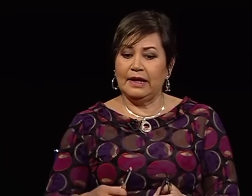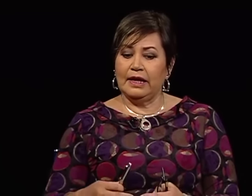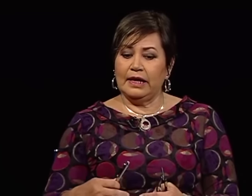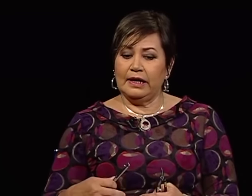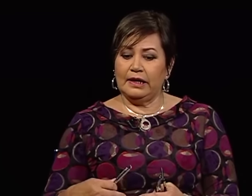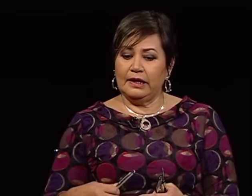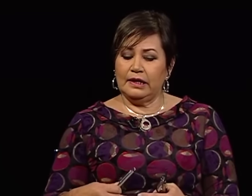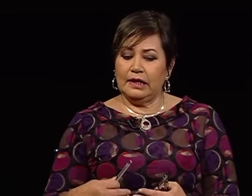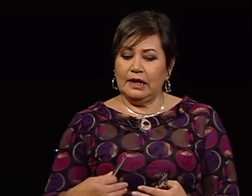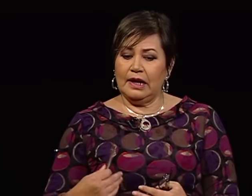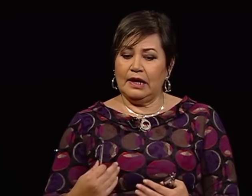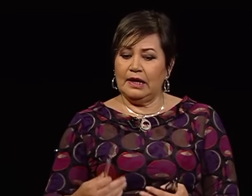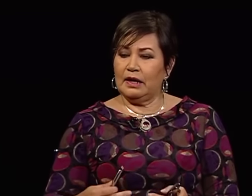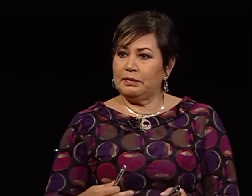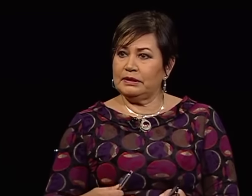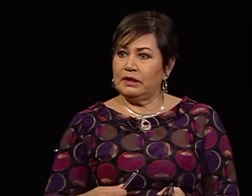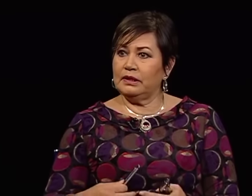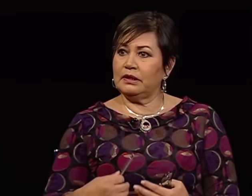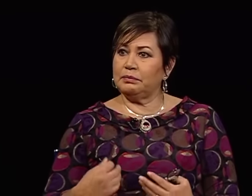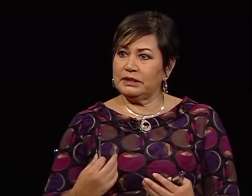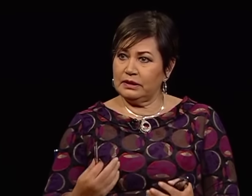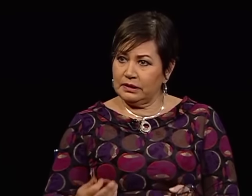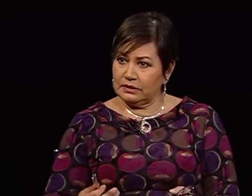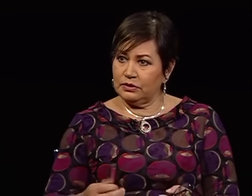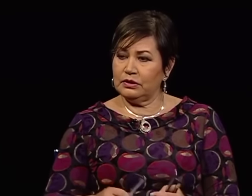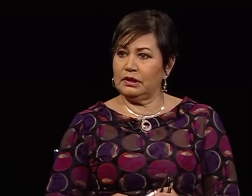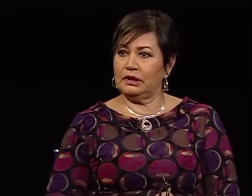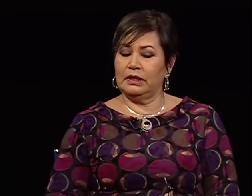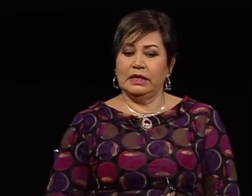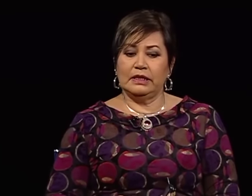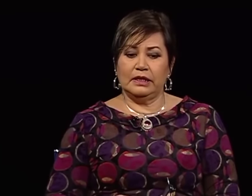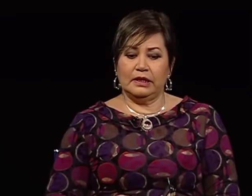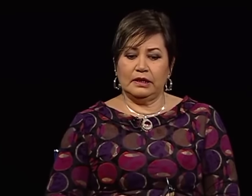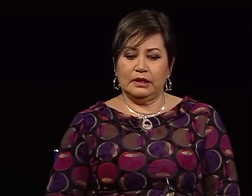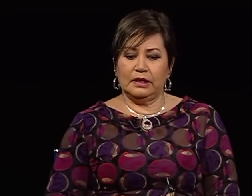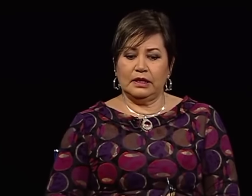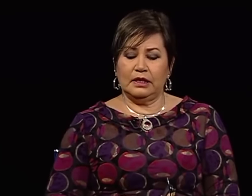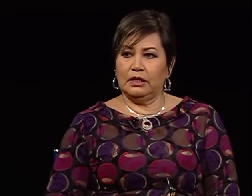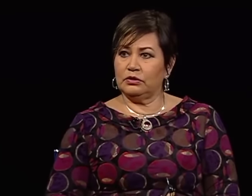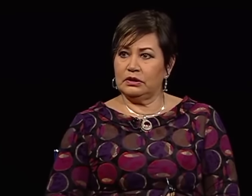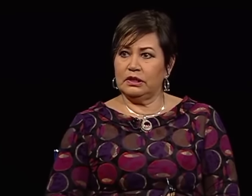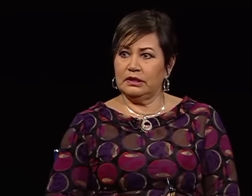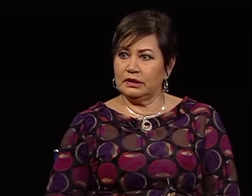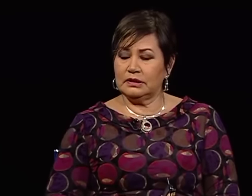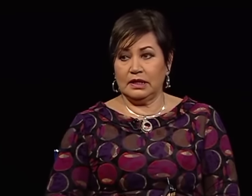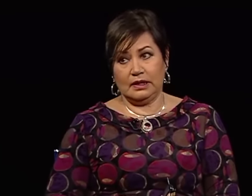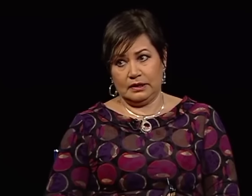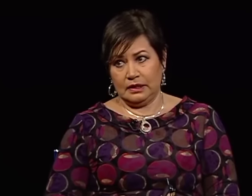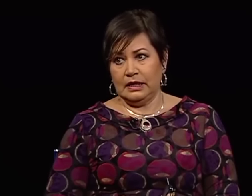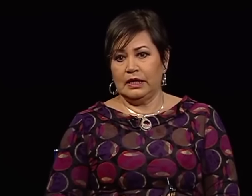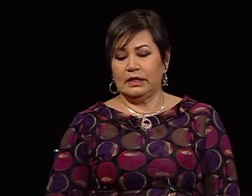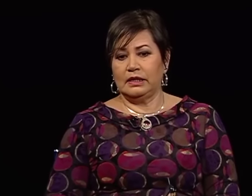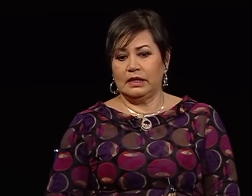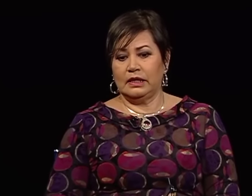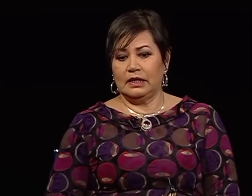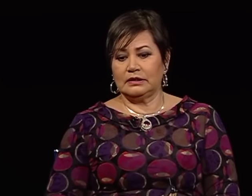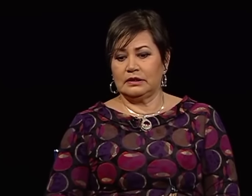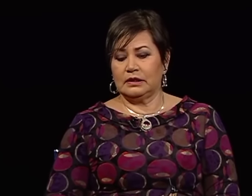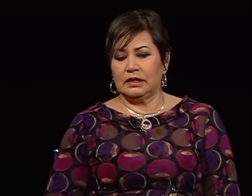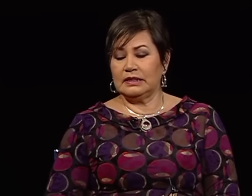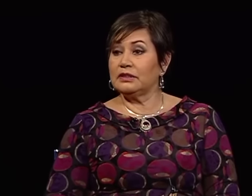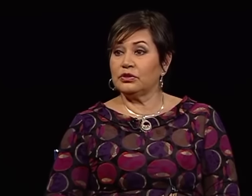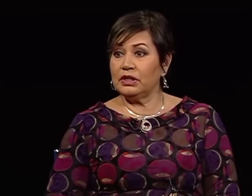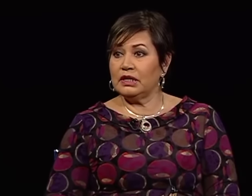gana la capacidad de representación de los intereses